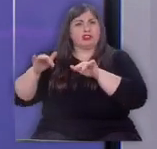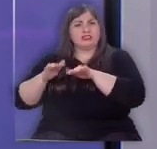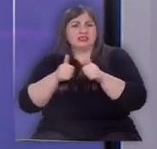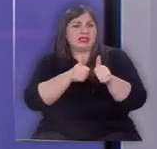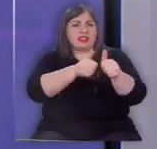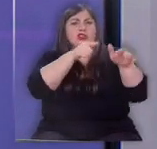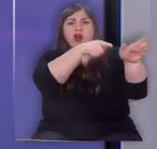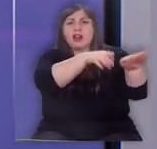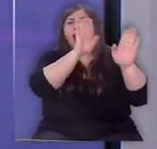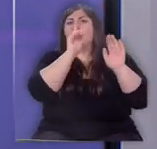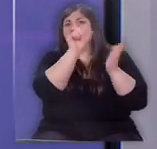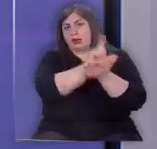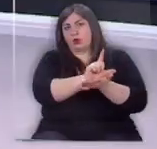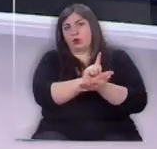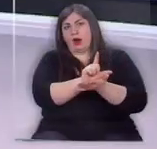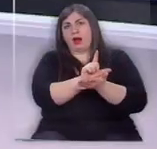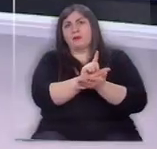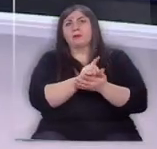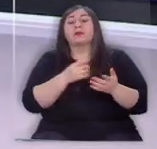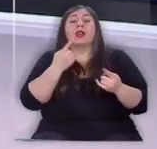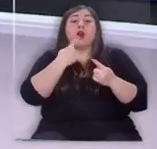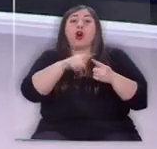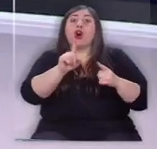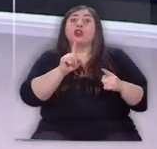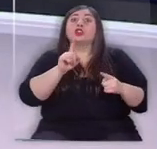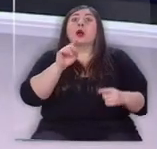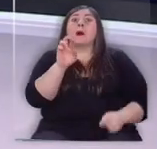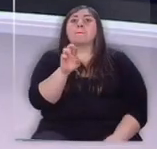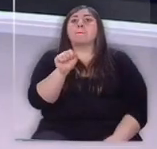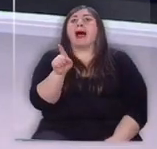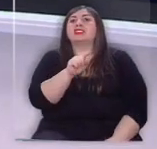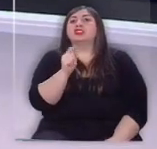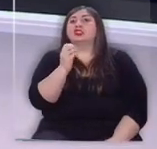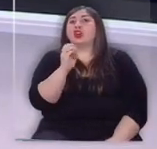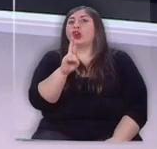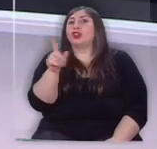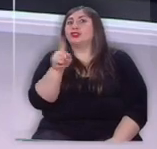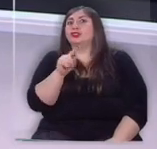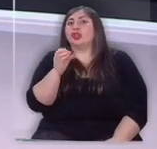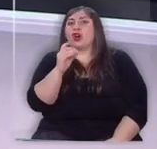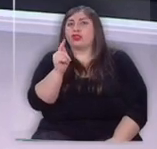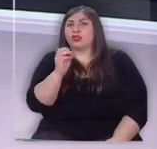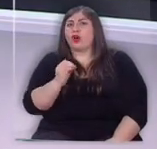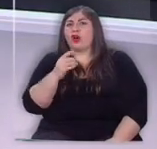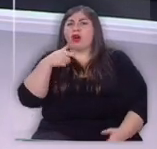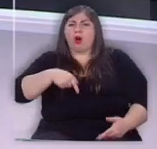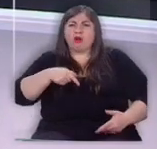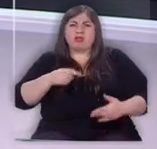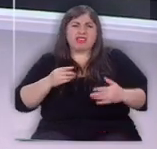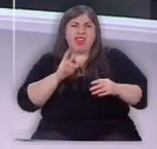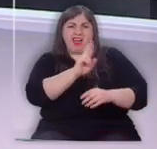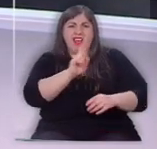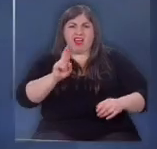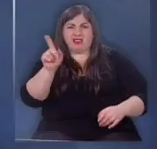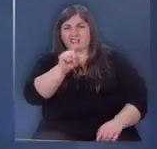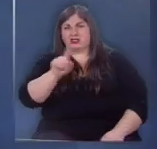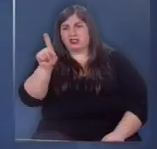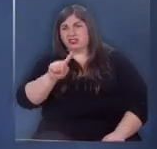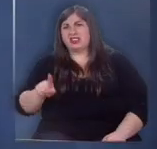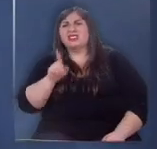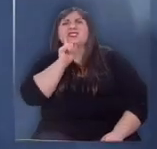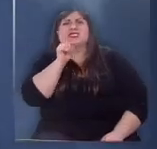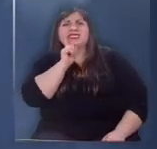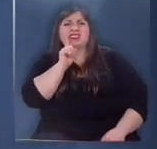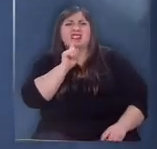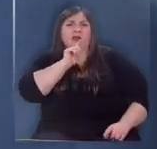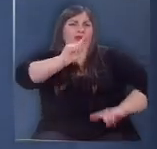La Pintana. Ahora, usted ha tenido también críticas de otro pastor, el pastor Soto, bastante polémico también por lo demás, que hoy día sube un video a redes sociales. No lo vamos a mostrar porque está lleno